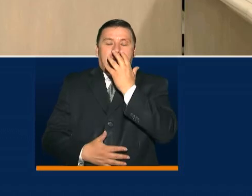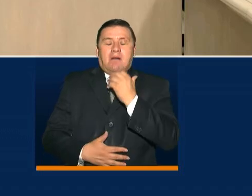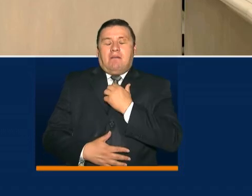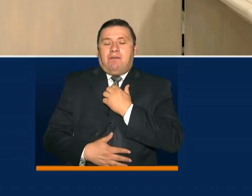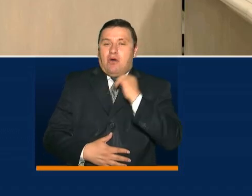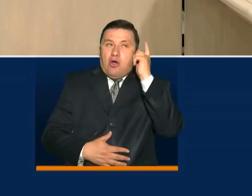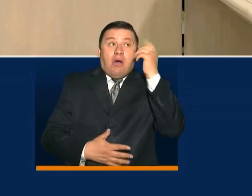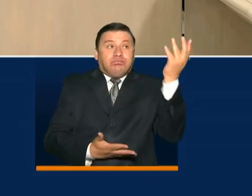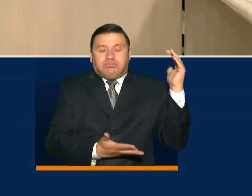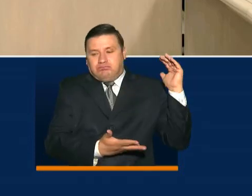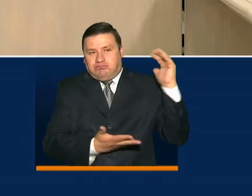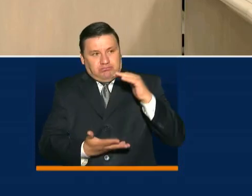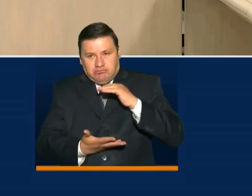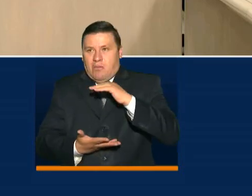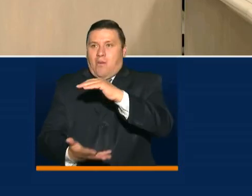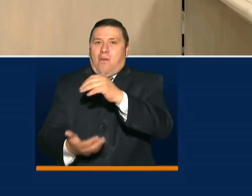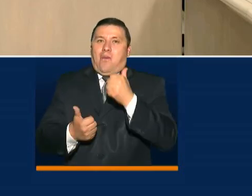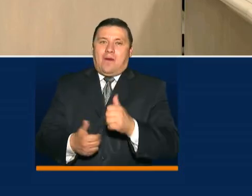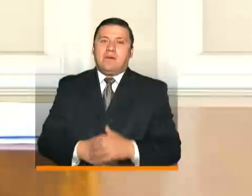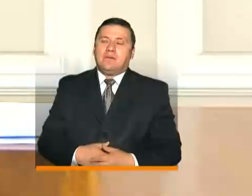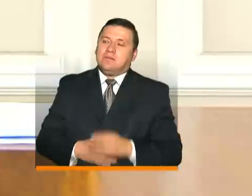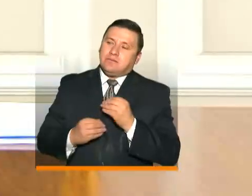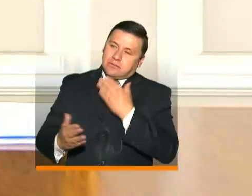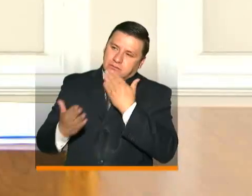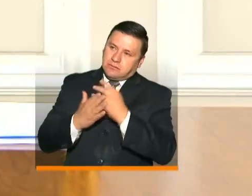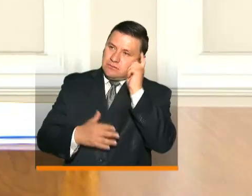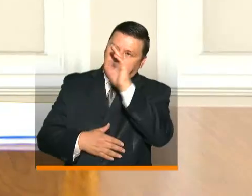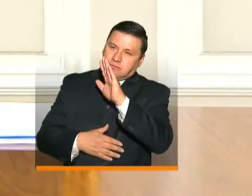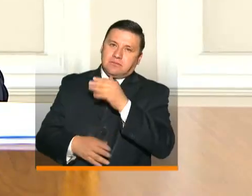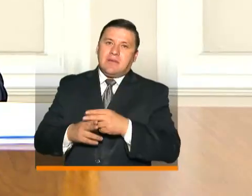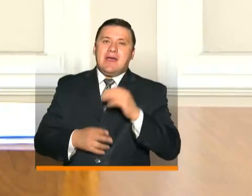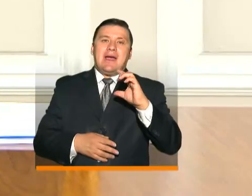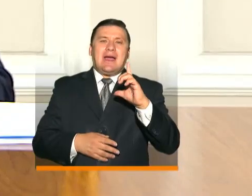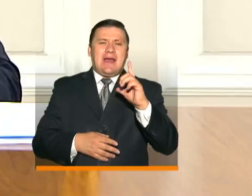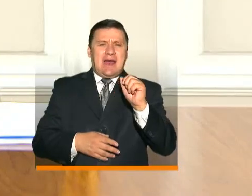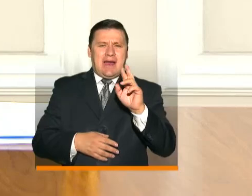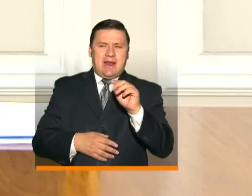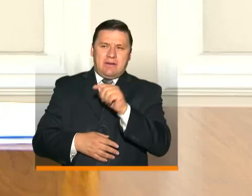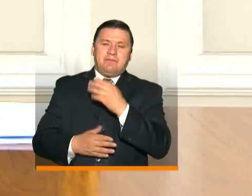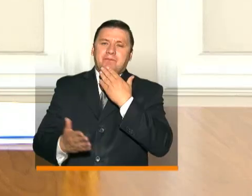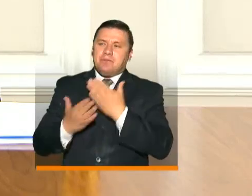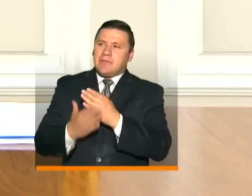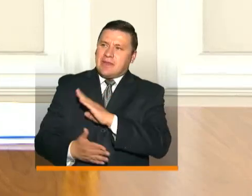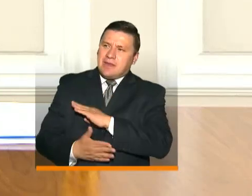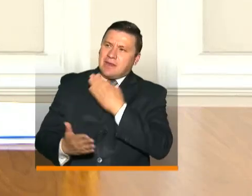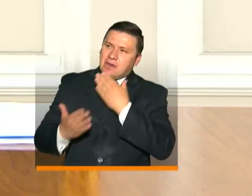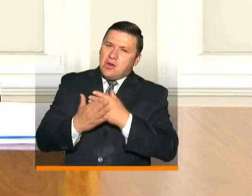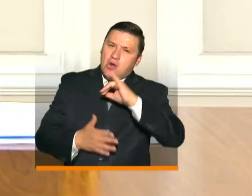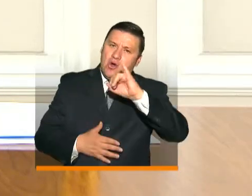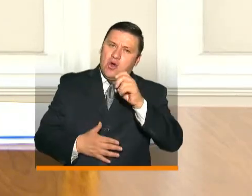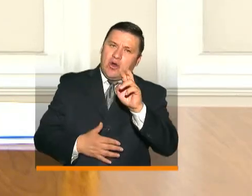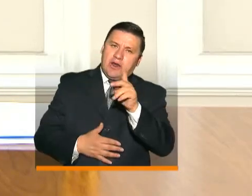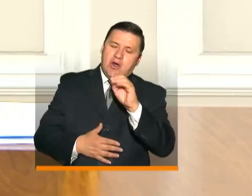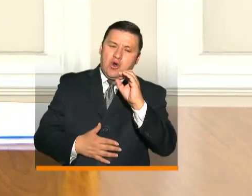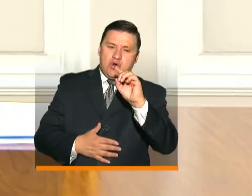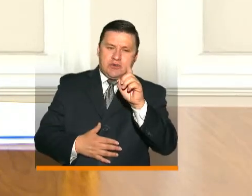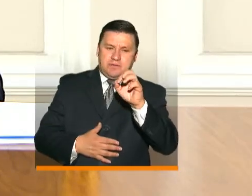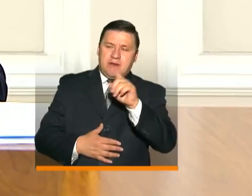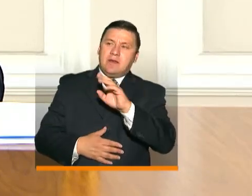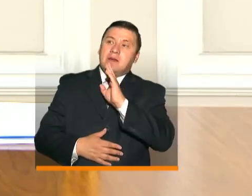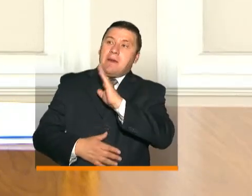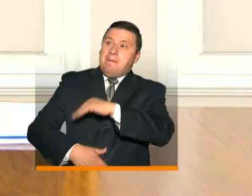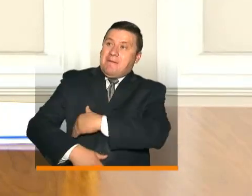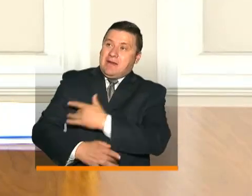que el Gobierno Nacional nos entrega. Muchas gracias, gobernadora Clara Luz Roldán. Muchas gracias, alcalde Jorge Iván Ospina, ministro Fernando